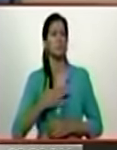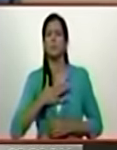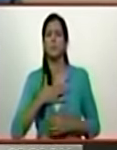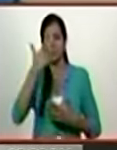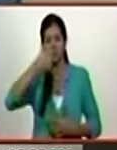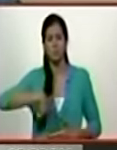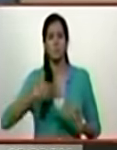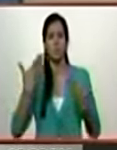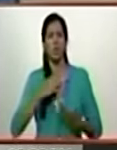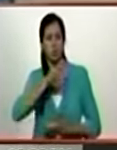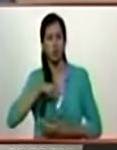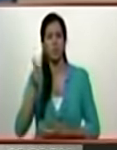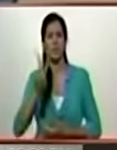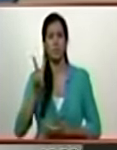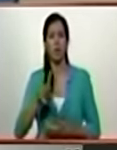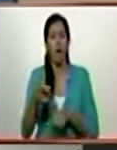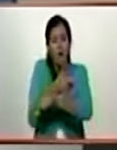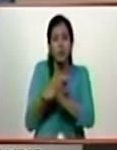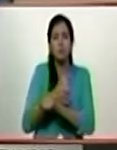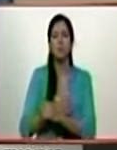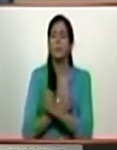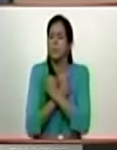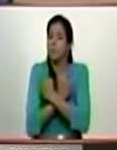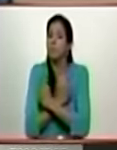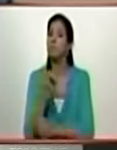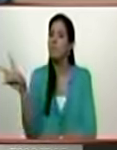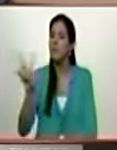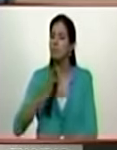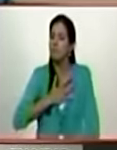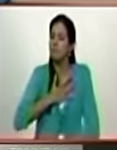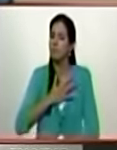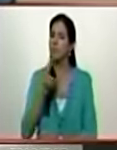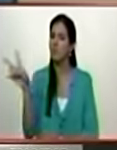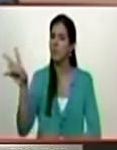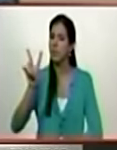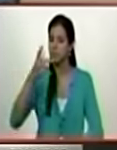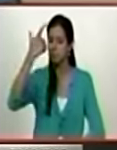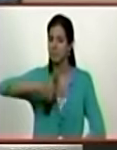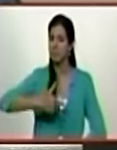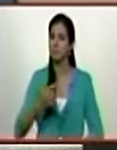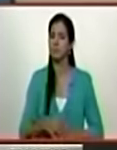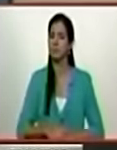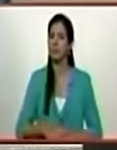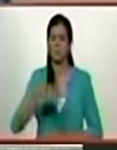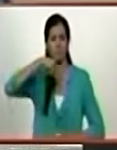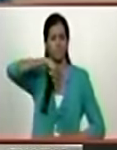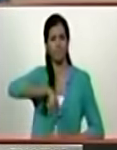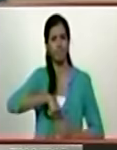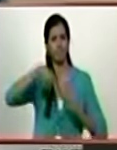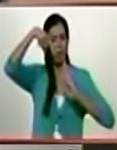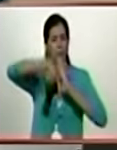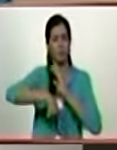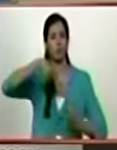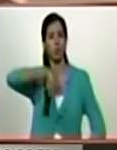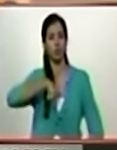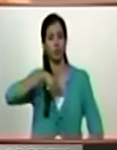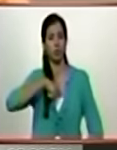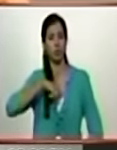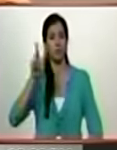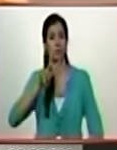Somos recontravenezolanos, eso sí. Somos venezolanos hasta la médula. No somos